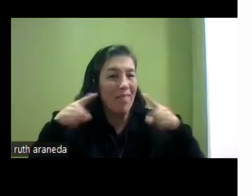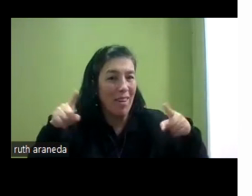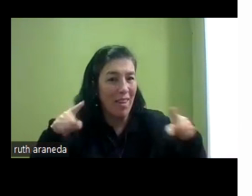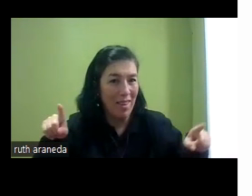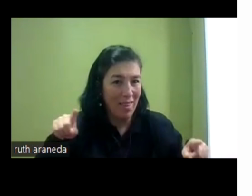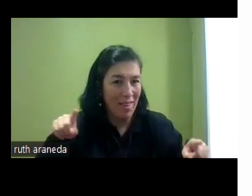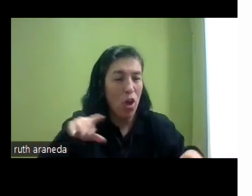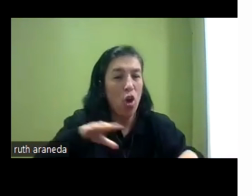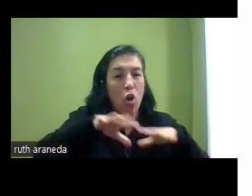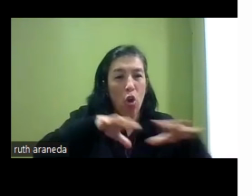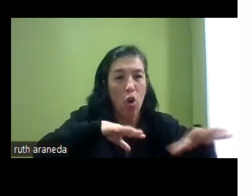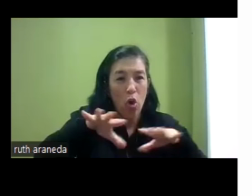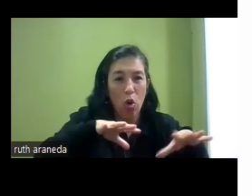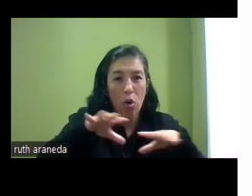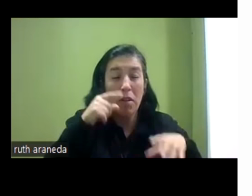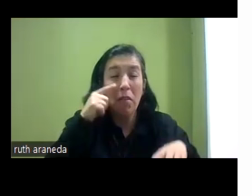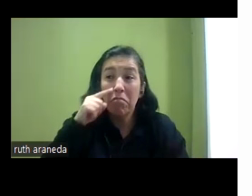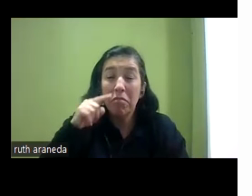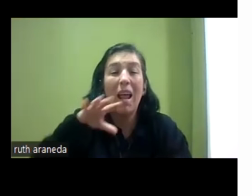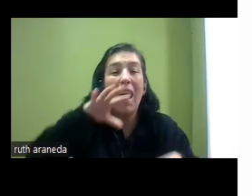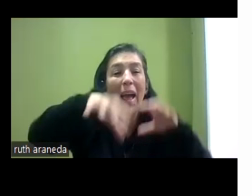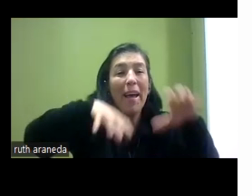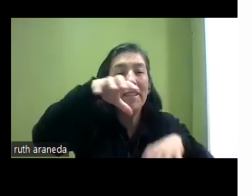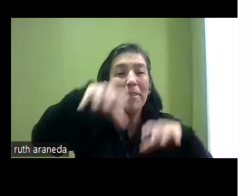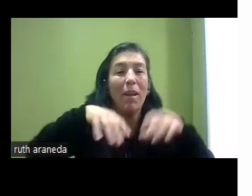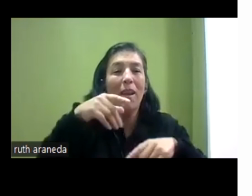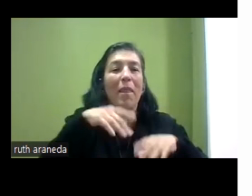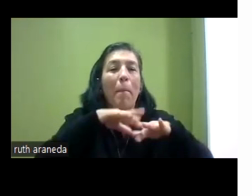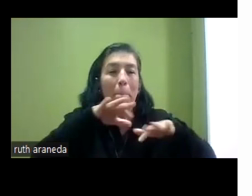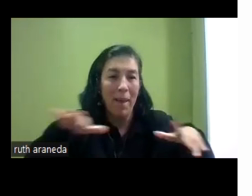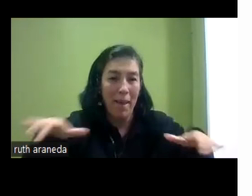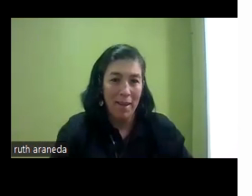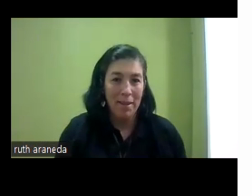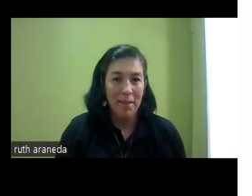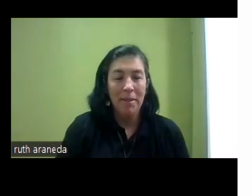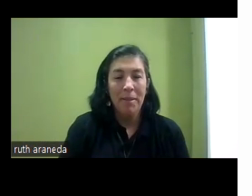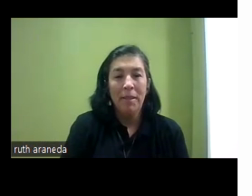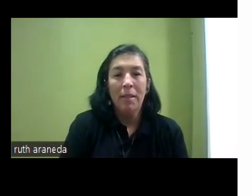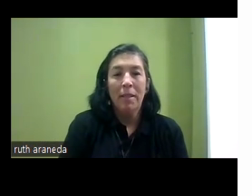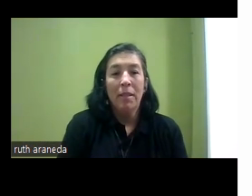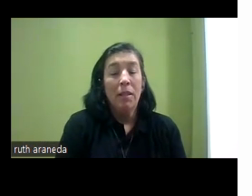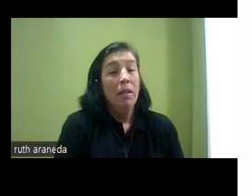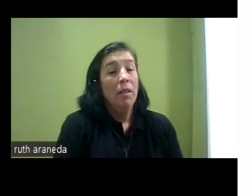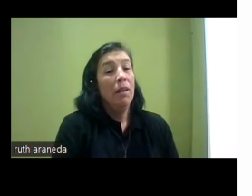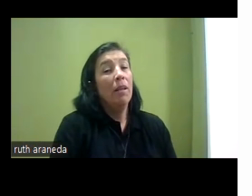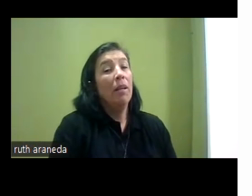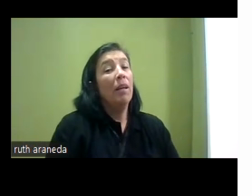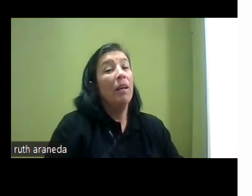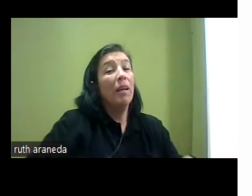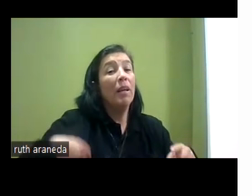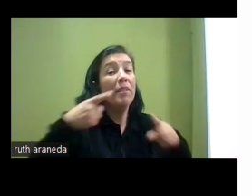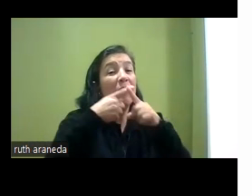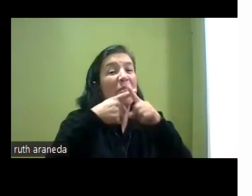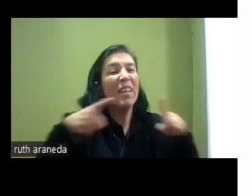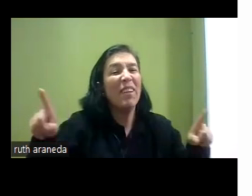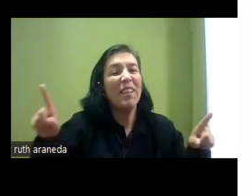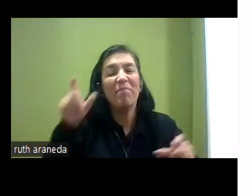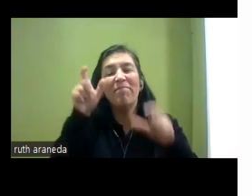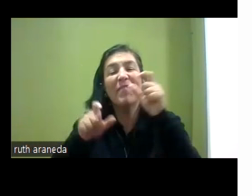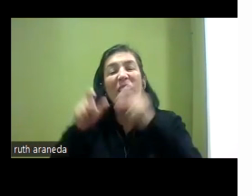varios elementos de la fauna costera. Por el contrario, la gente que está viviendo en el